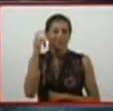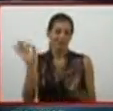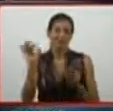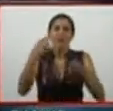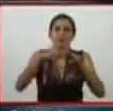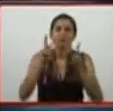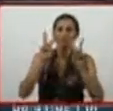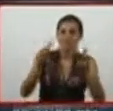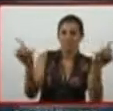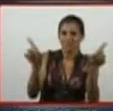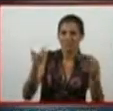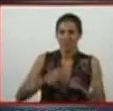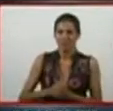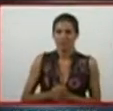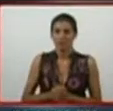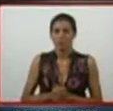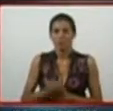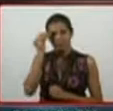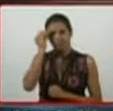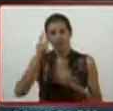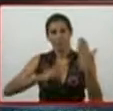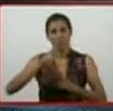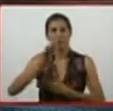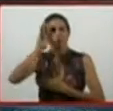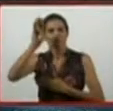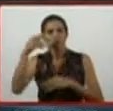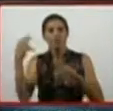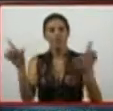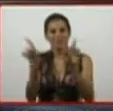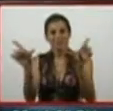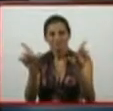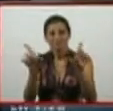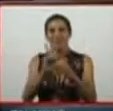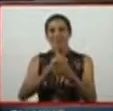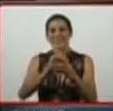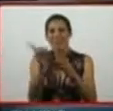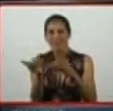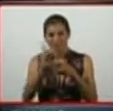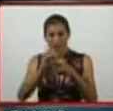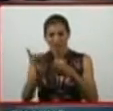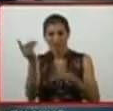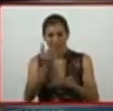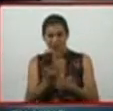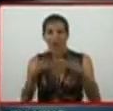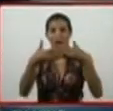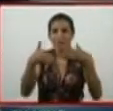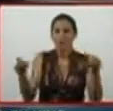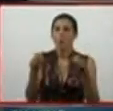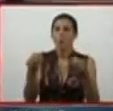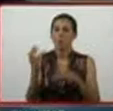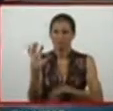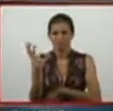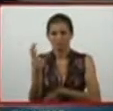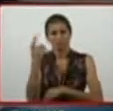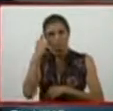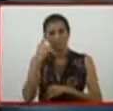también analizado planes en el futuro, la televisión digital abierta, cómo podemos colaborar